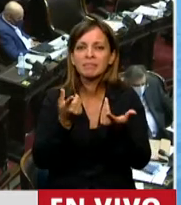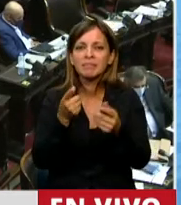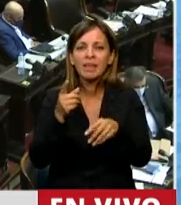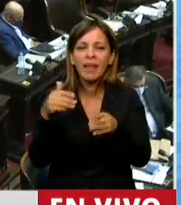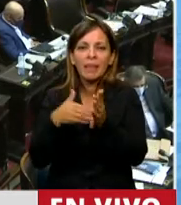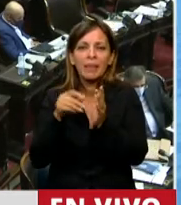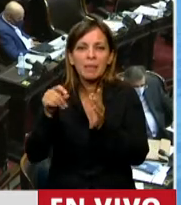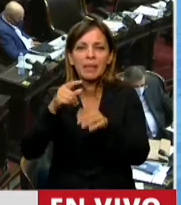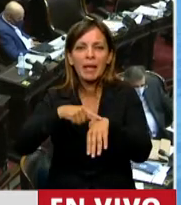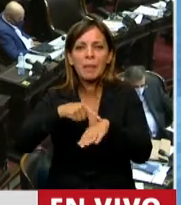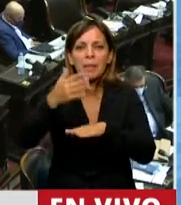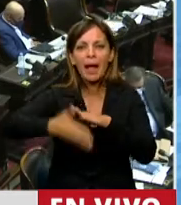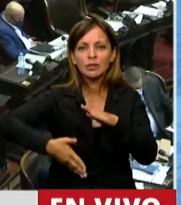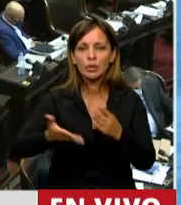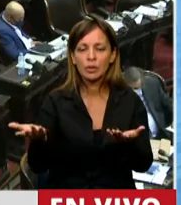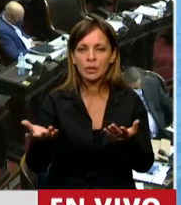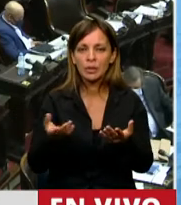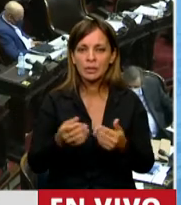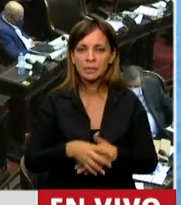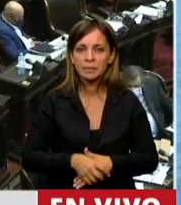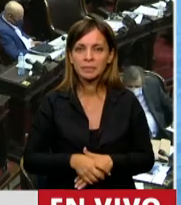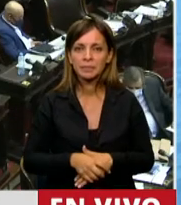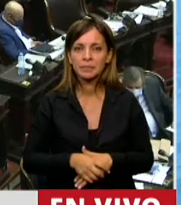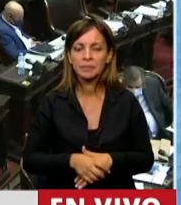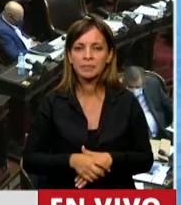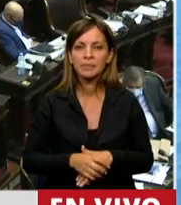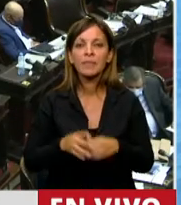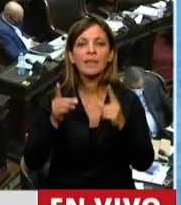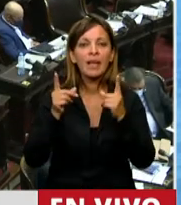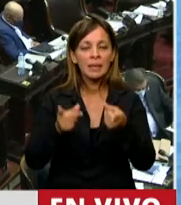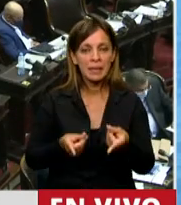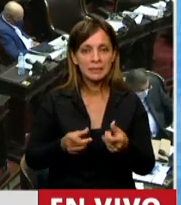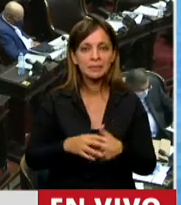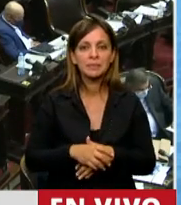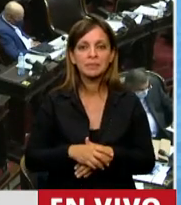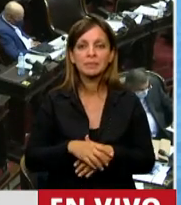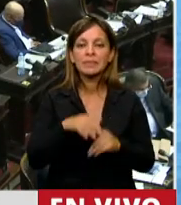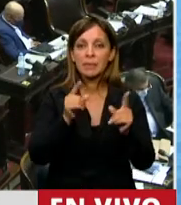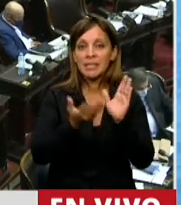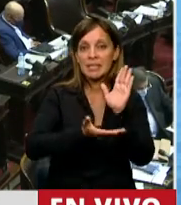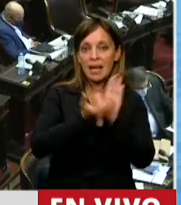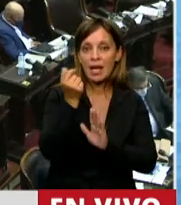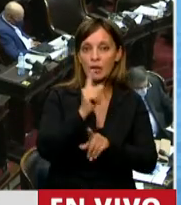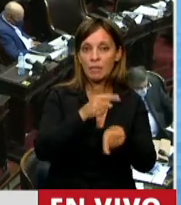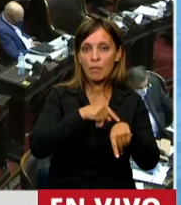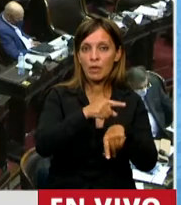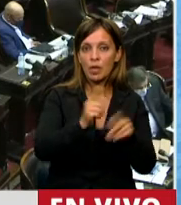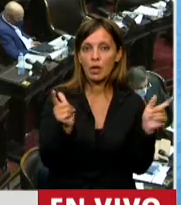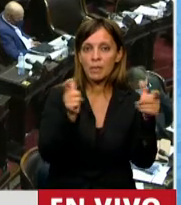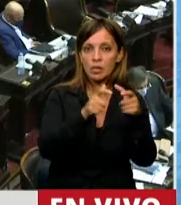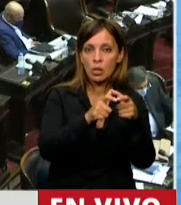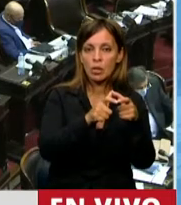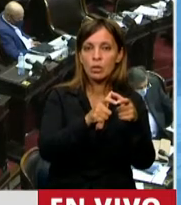que se establece para aceptar el beneficio. Además, se ha eliminado también en la comisión